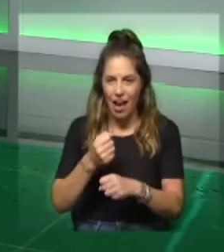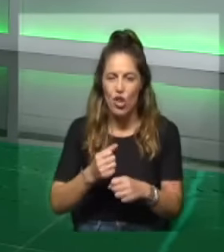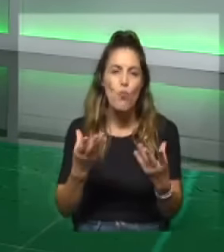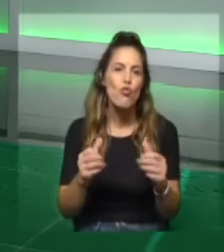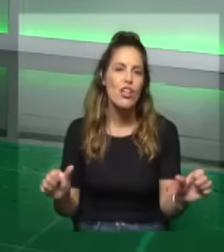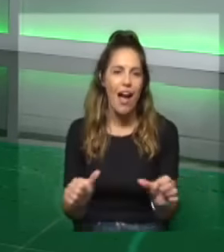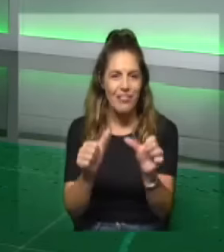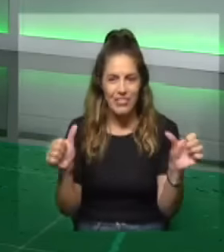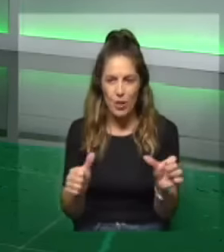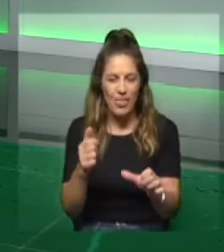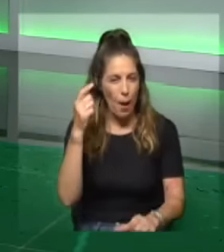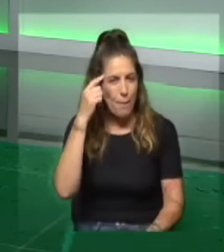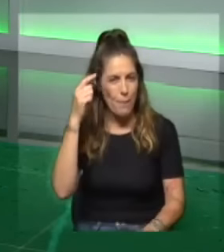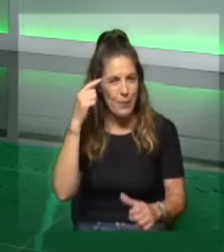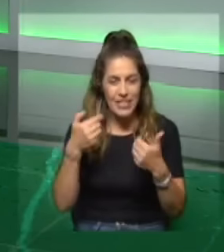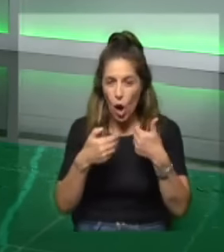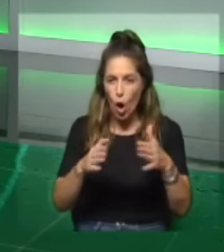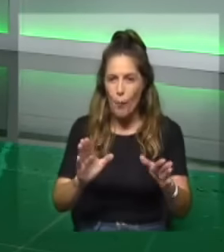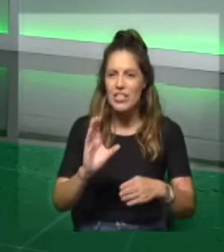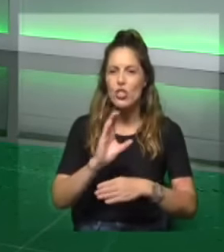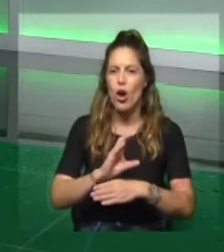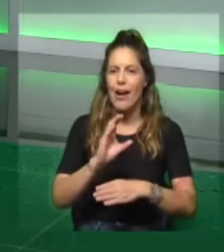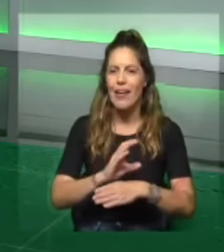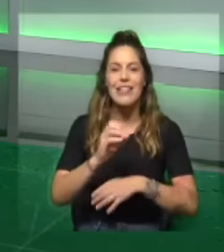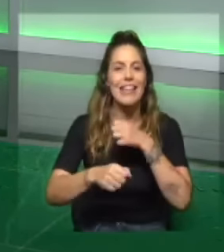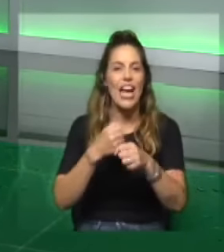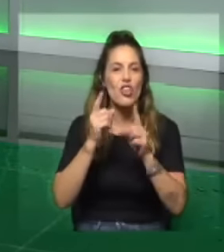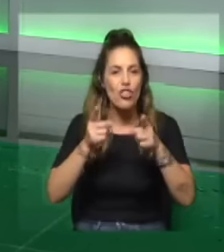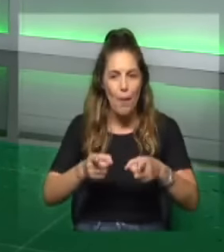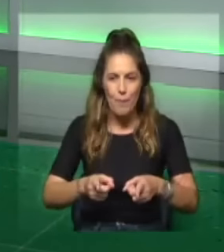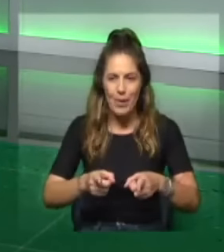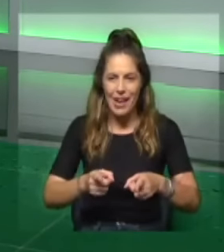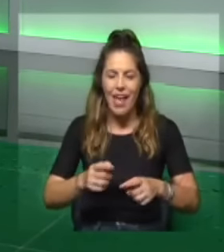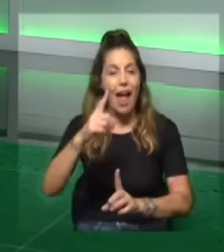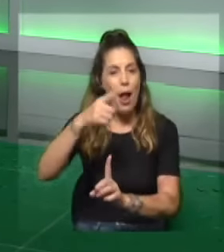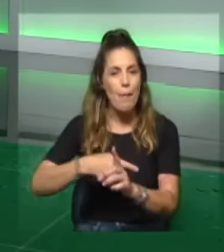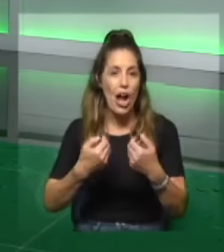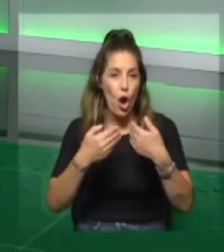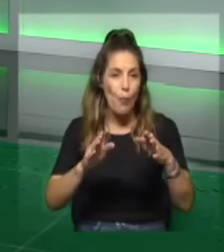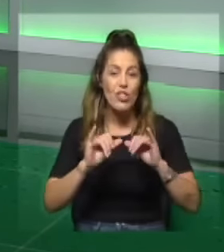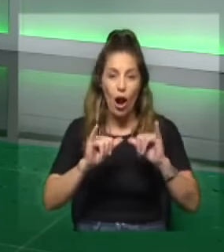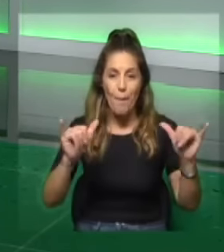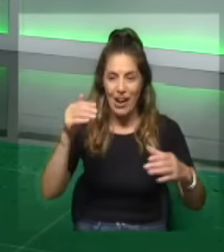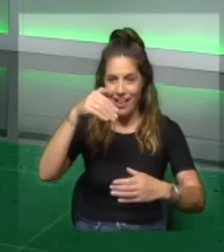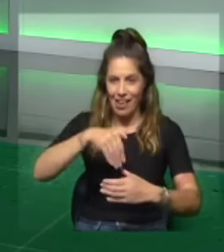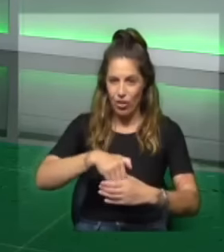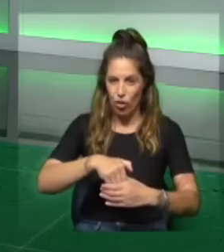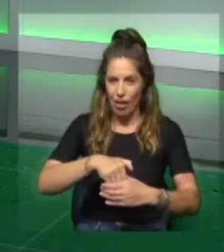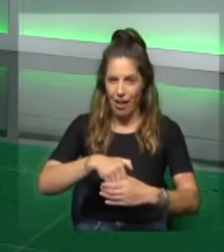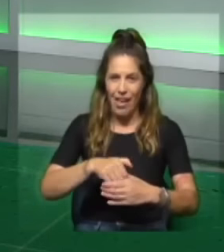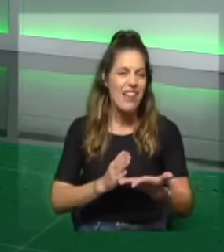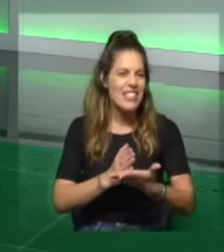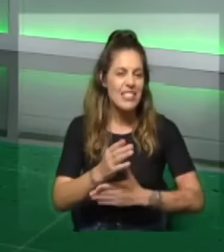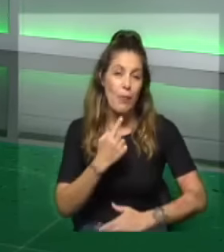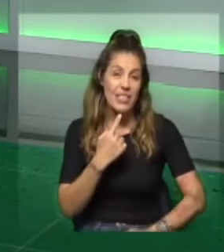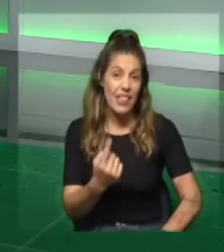actividad piénsenlo más en el comienzo de las clases pero que este año también Creo que es el mes del comienzo de la campaña electoral es el siempre